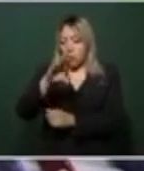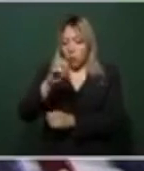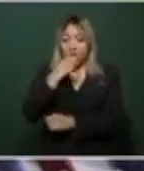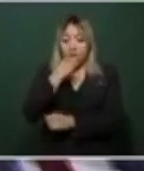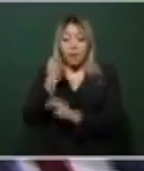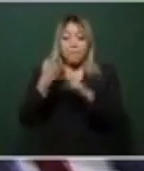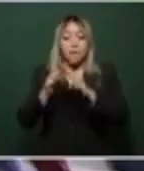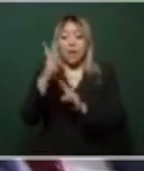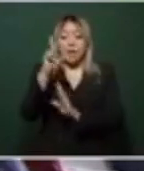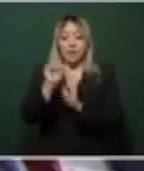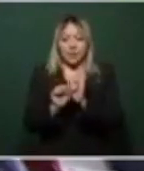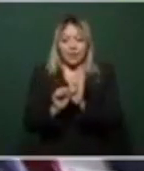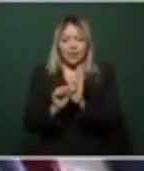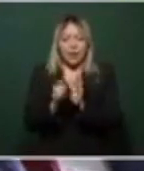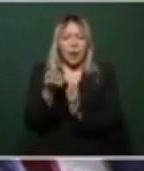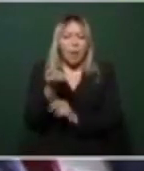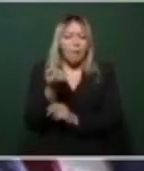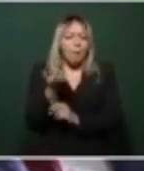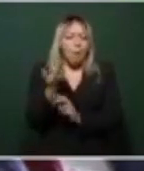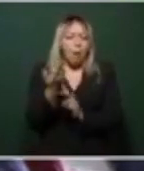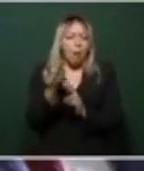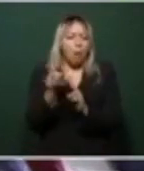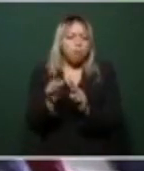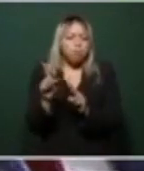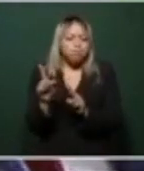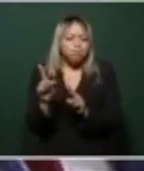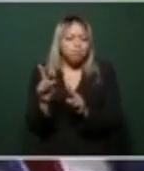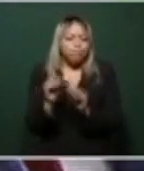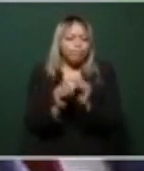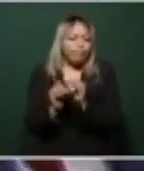solo sufrió una cachetadita. Sin embargo, estas